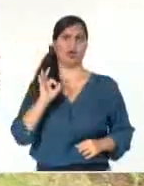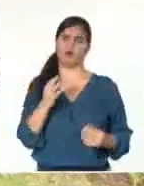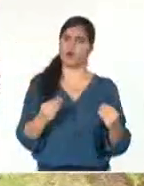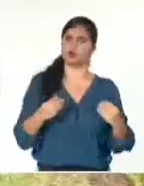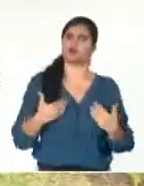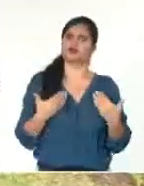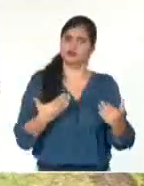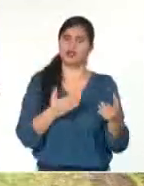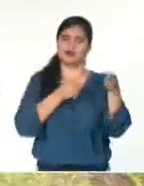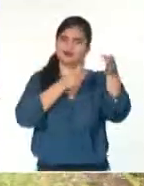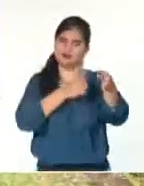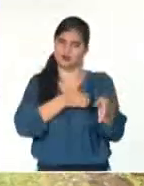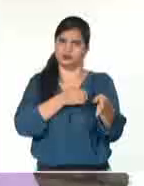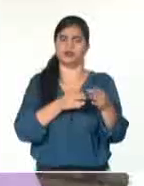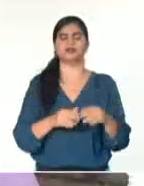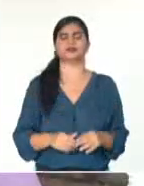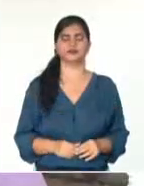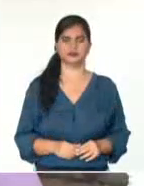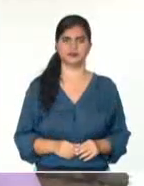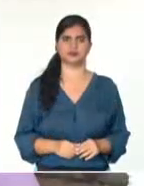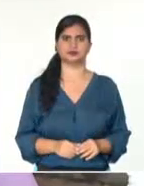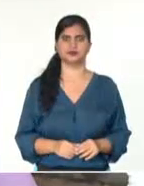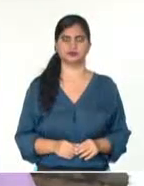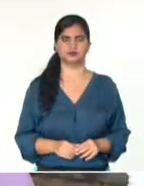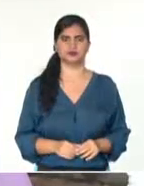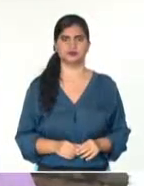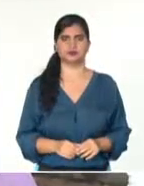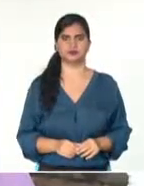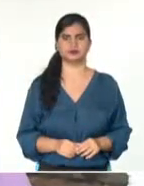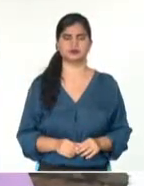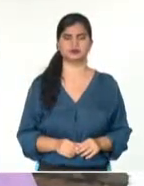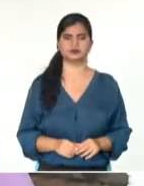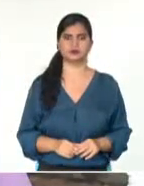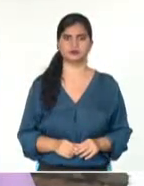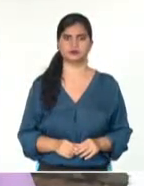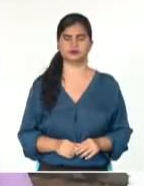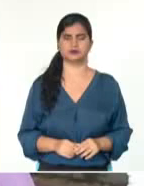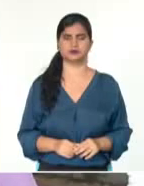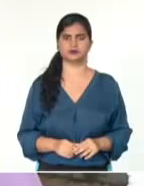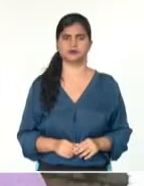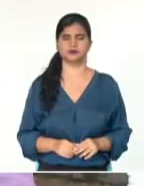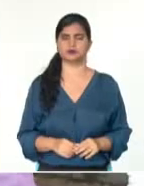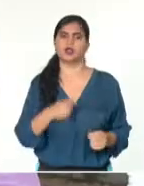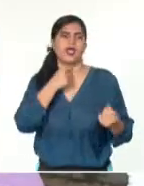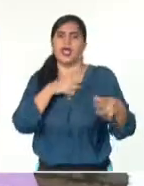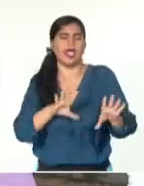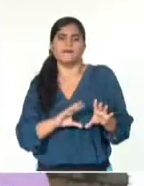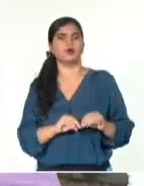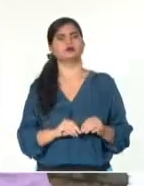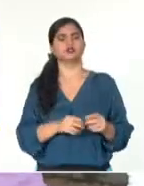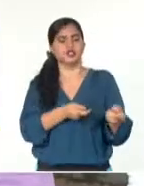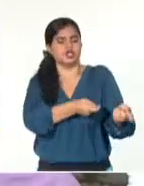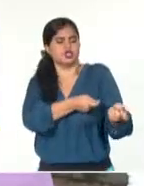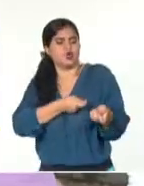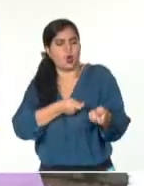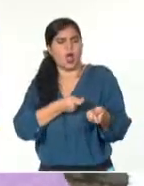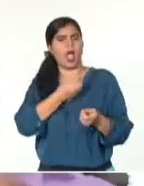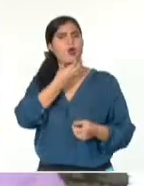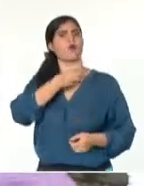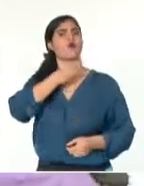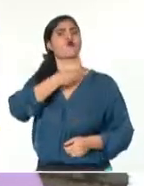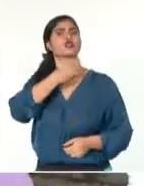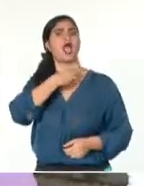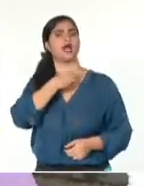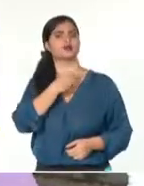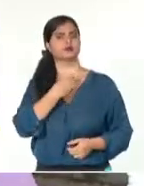y eficientes. Nosotros no podemos hablar de hectáreas de boniato, de yuca, si no conocemos cuántos esquejes o cuántos cangres de yuca